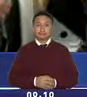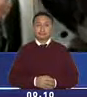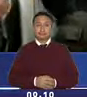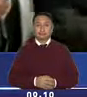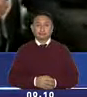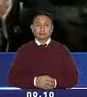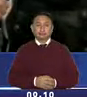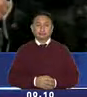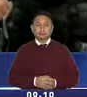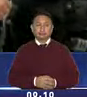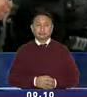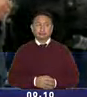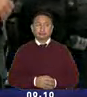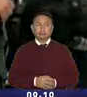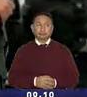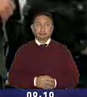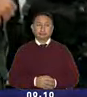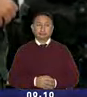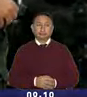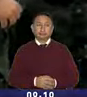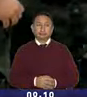Informó Marilyn Jaramillo.